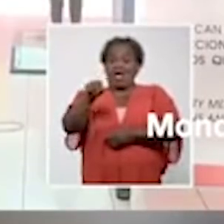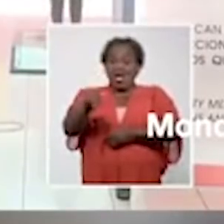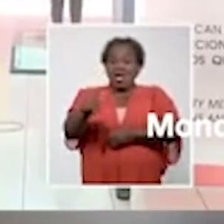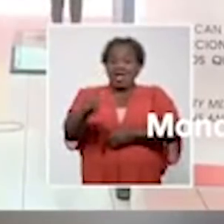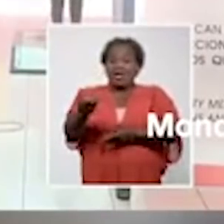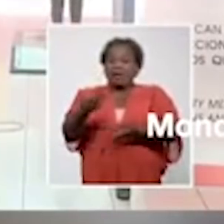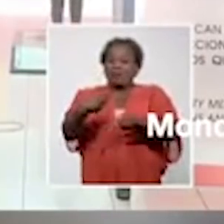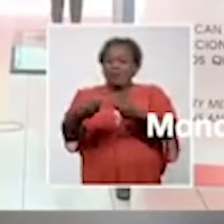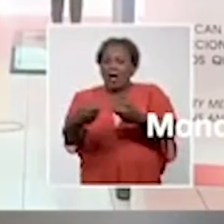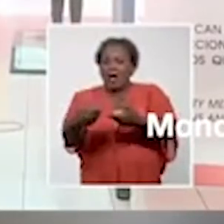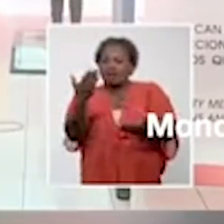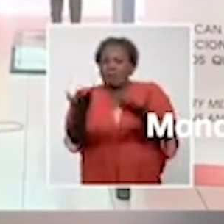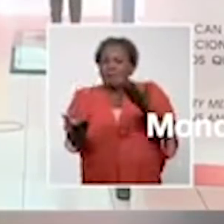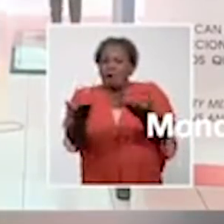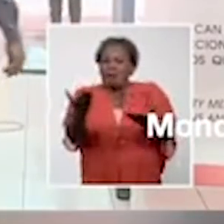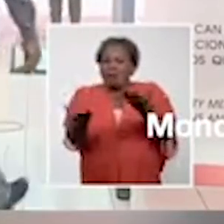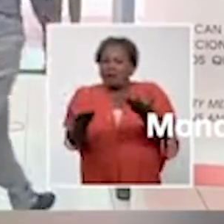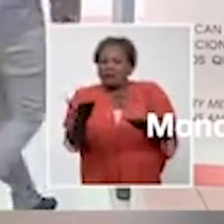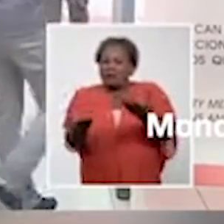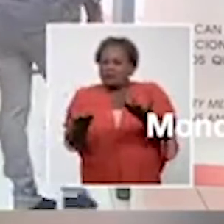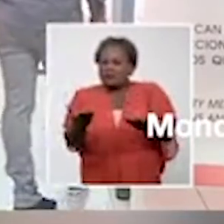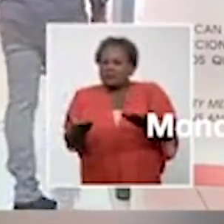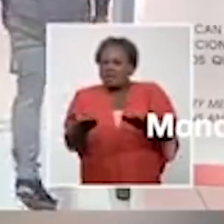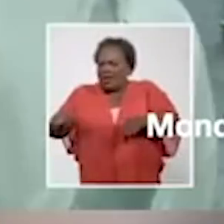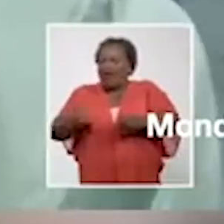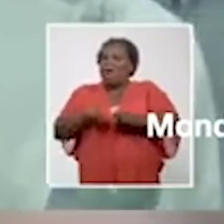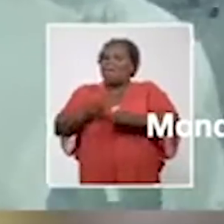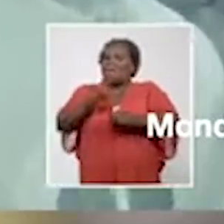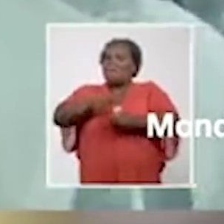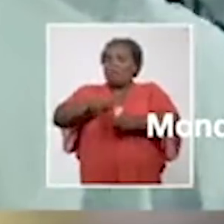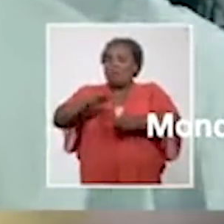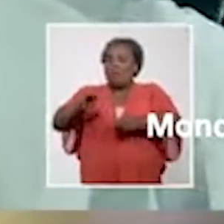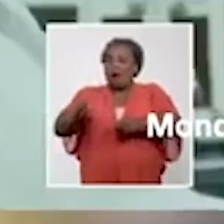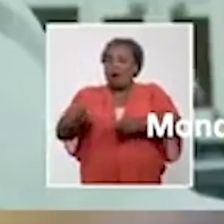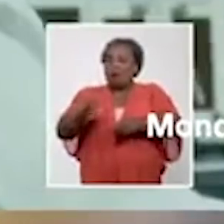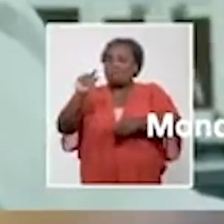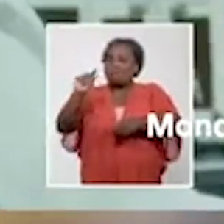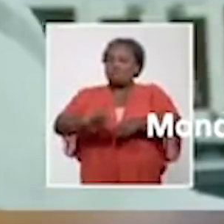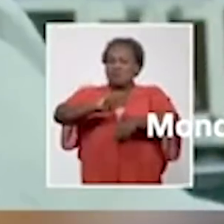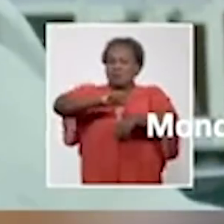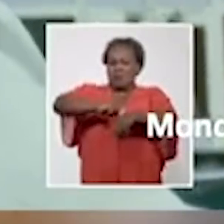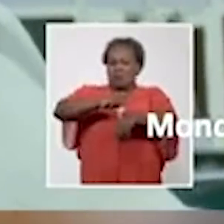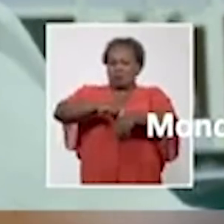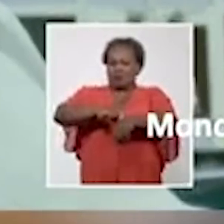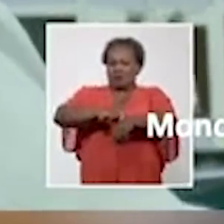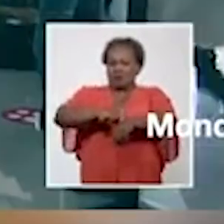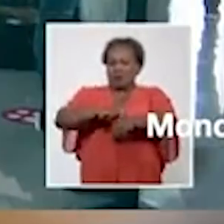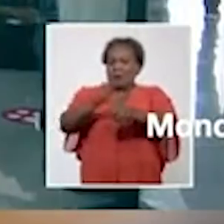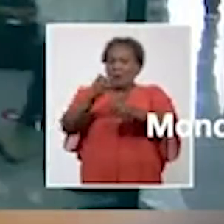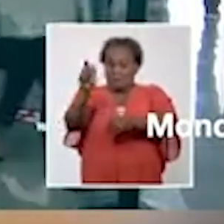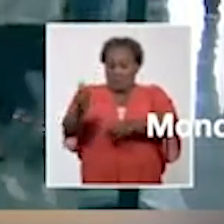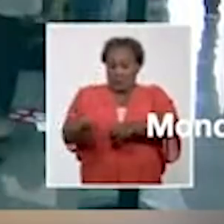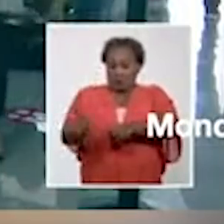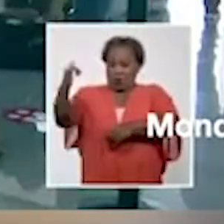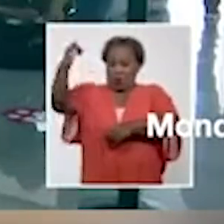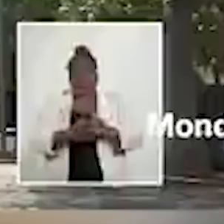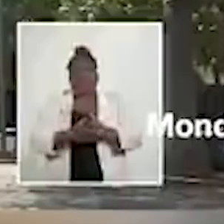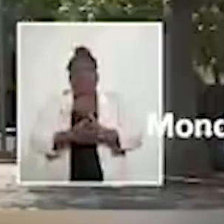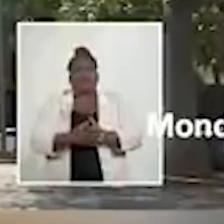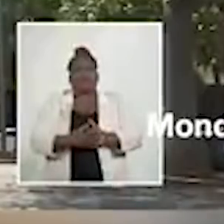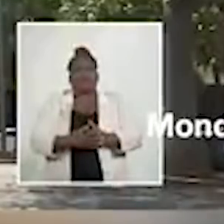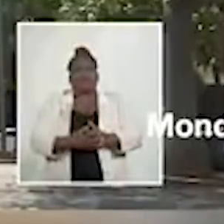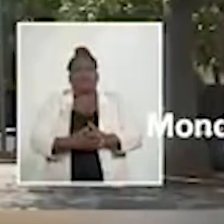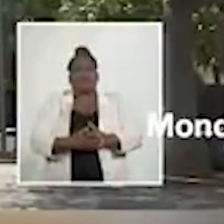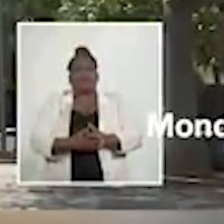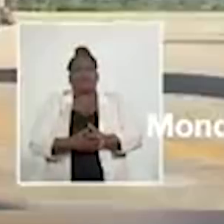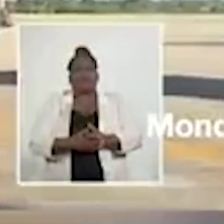entiéndase Ciego de Ávila, por el término de 6 noches y 7 días. La transportación de retorno a su provincia de residencia